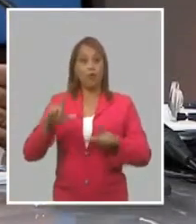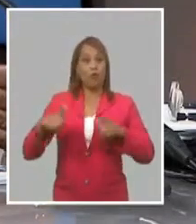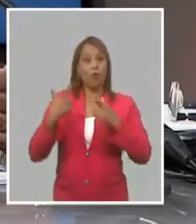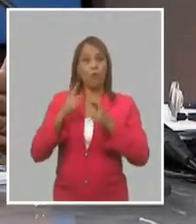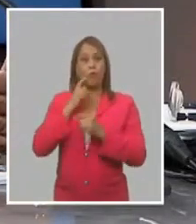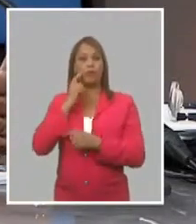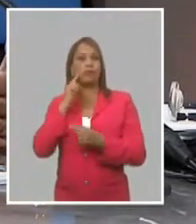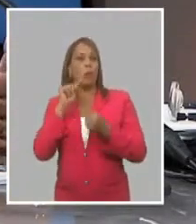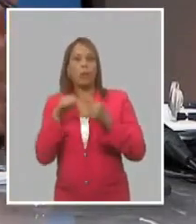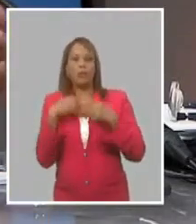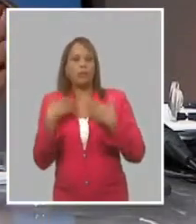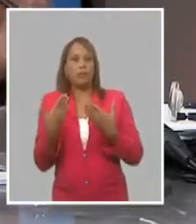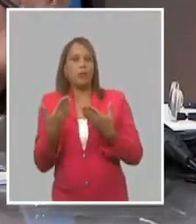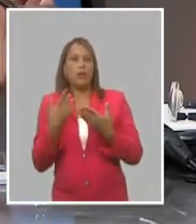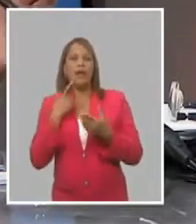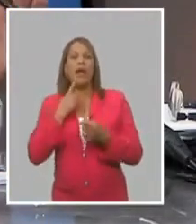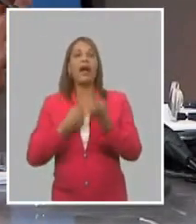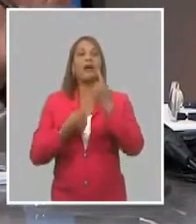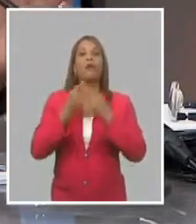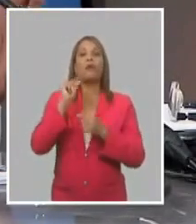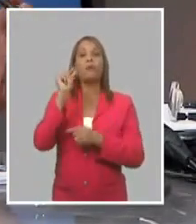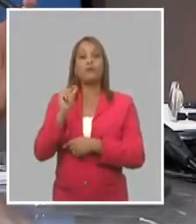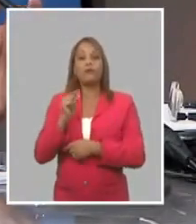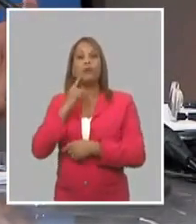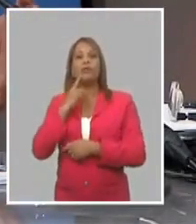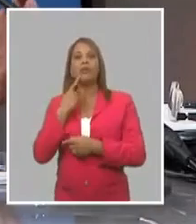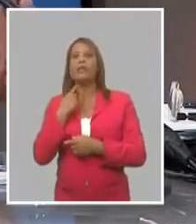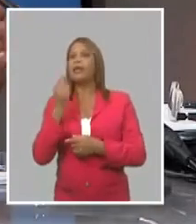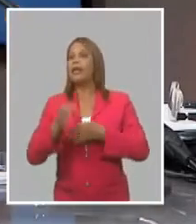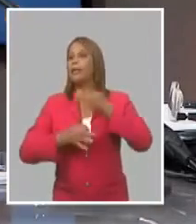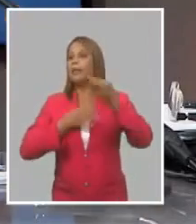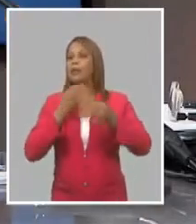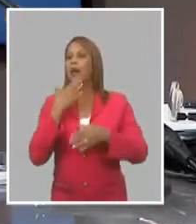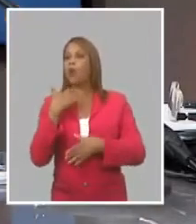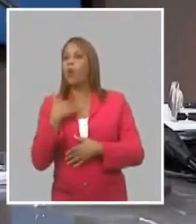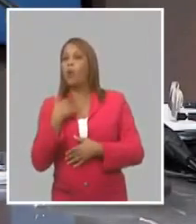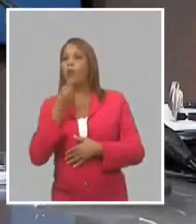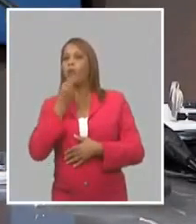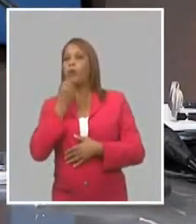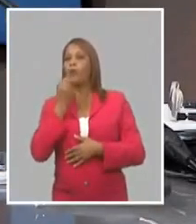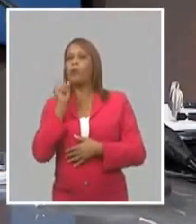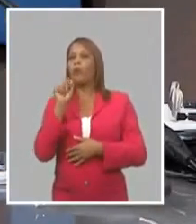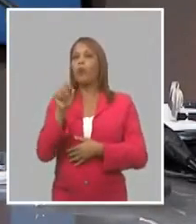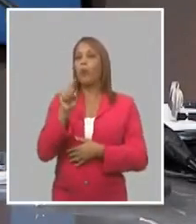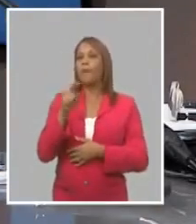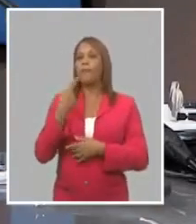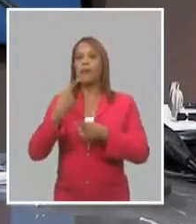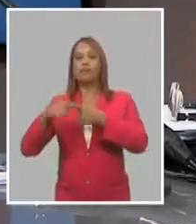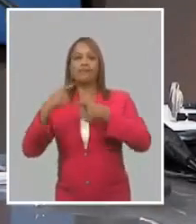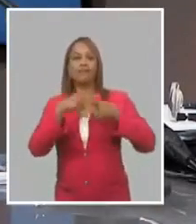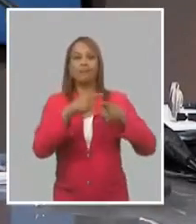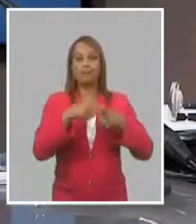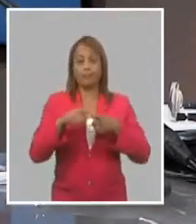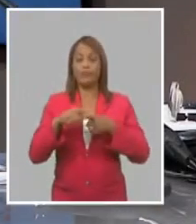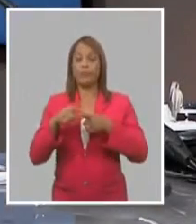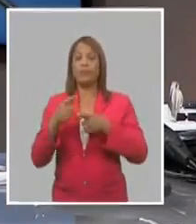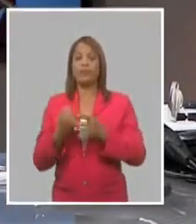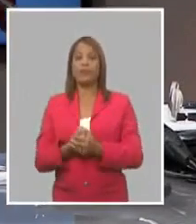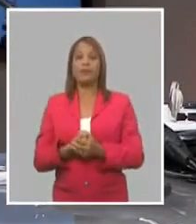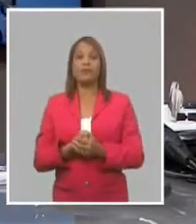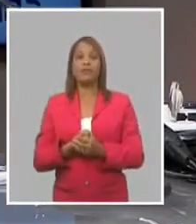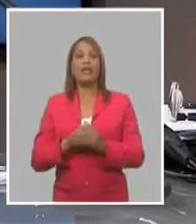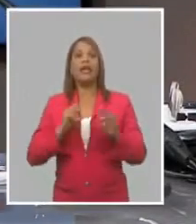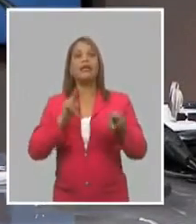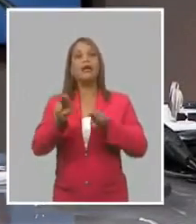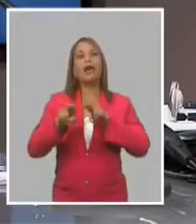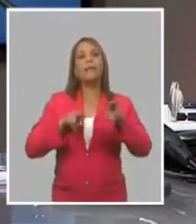dinero, alguien las tiene más o menos que conducir. Y ahí es donde aparecen las economías excesivamente